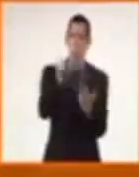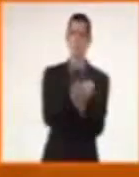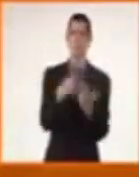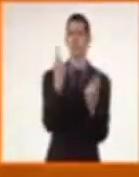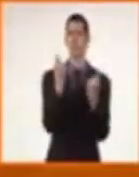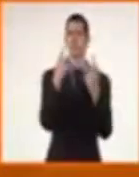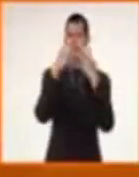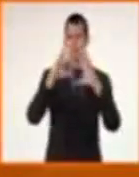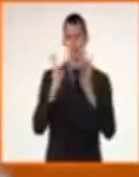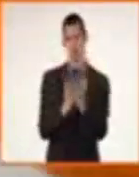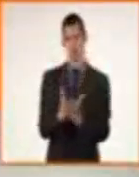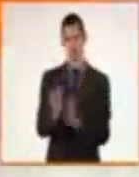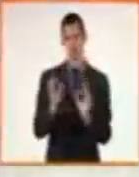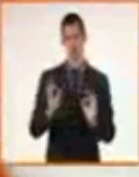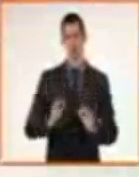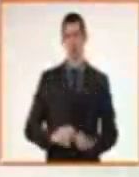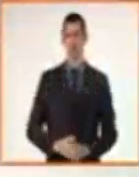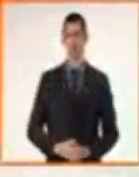país.